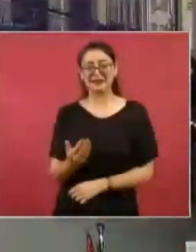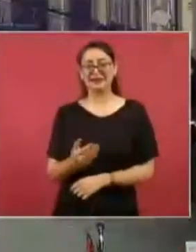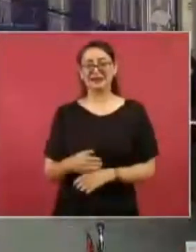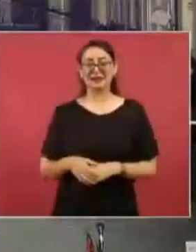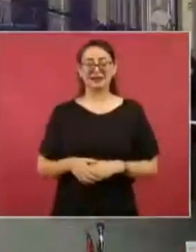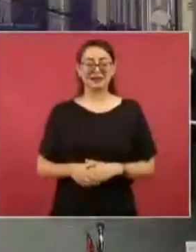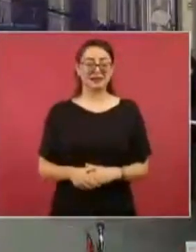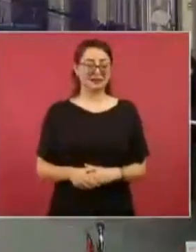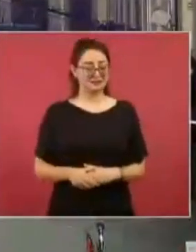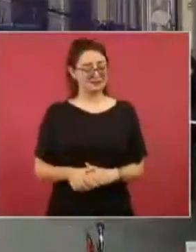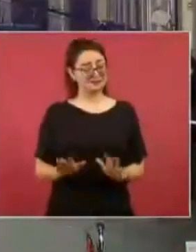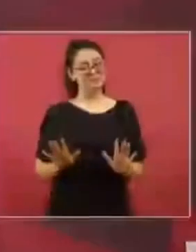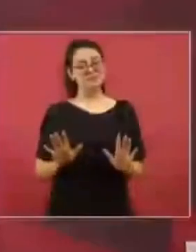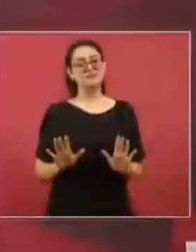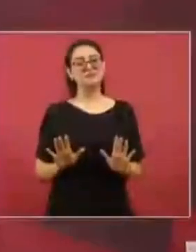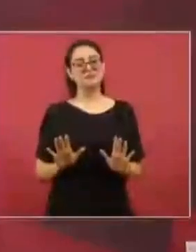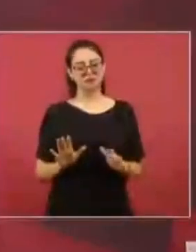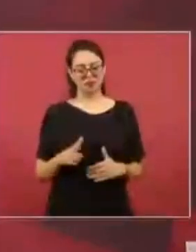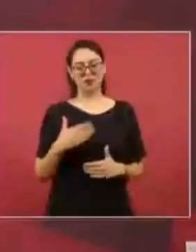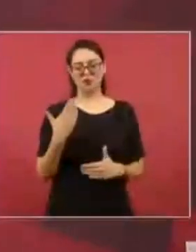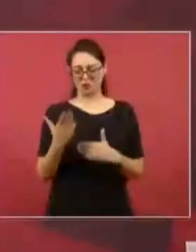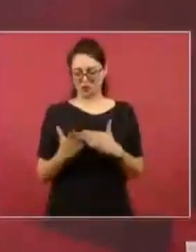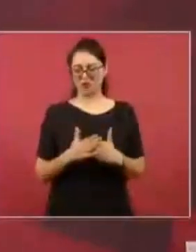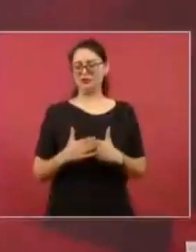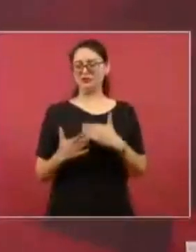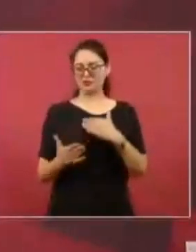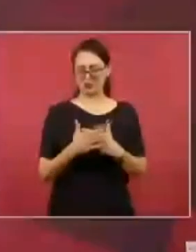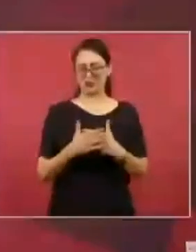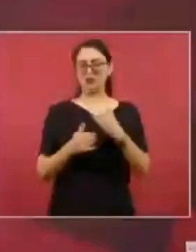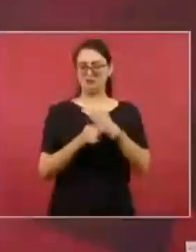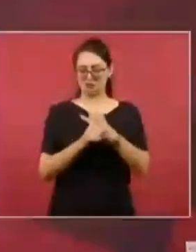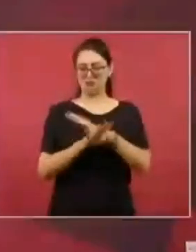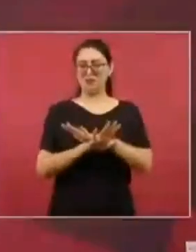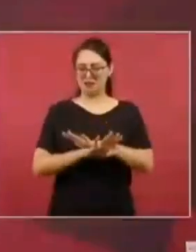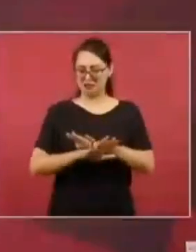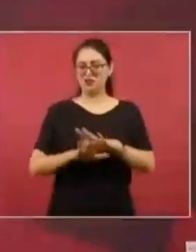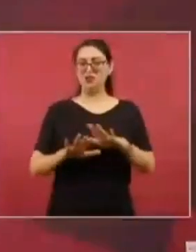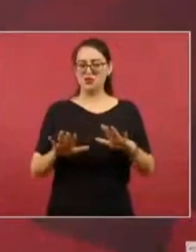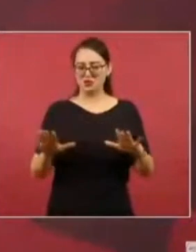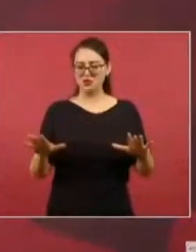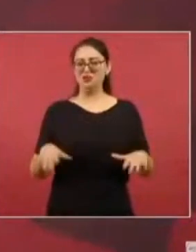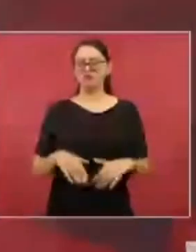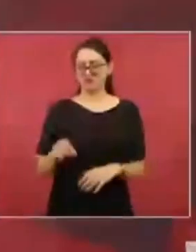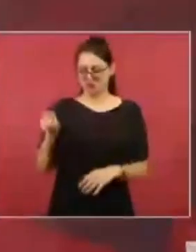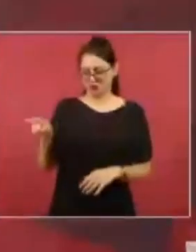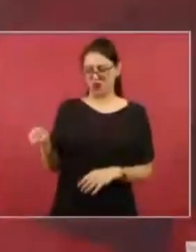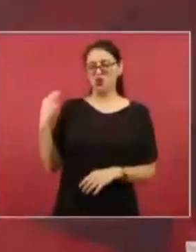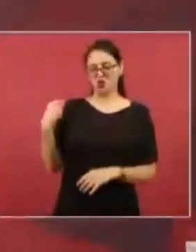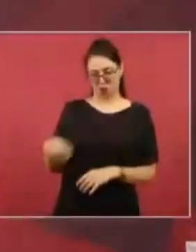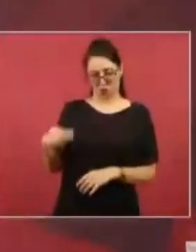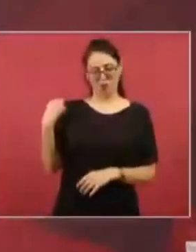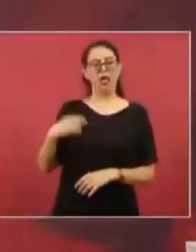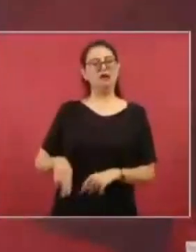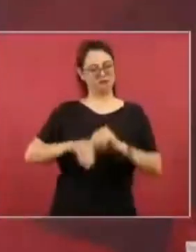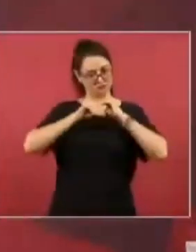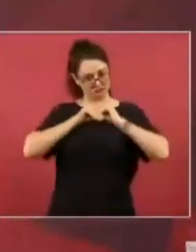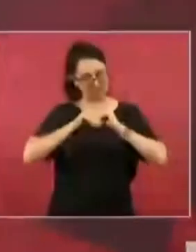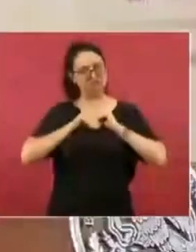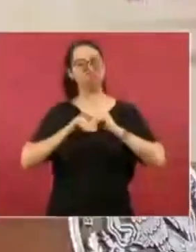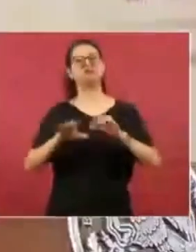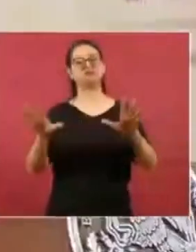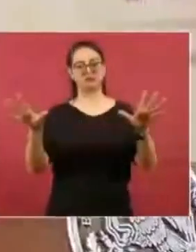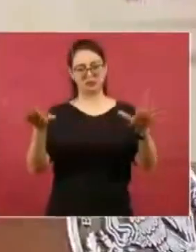en nuestro país y que pues causa daño a la salud de las personas pero se dio cuenta de cómo la